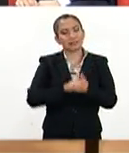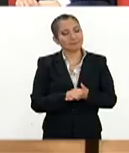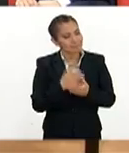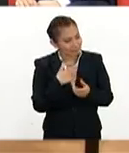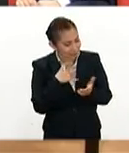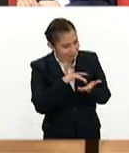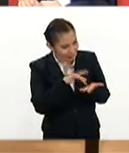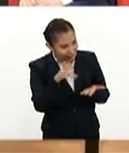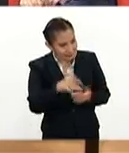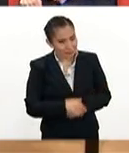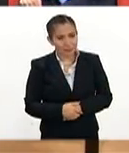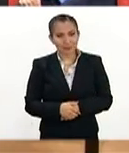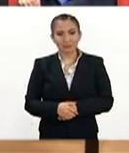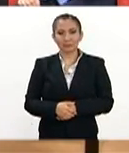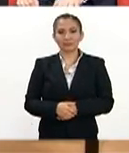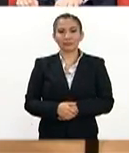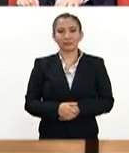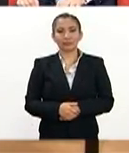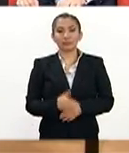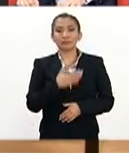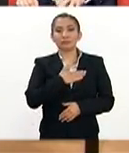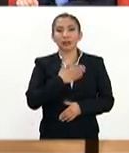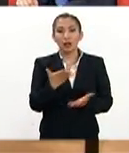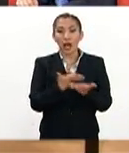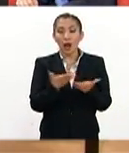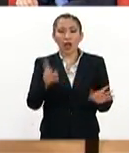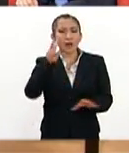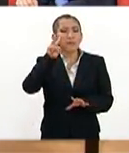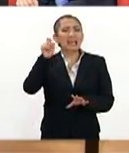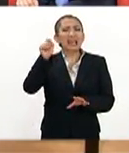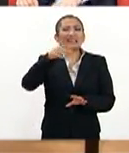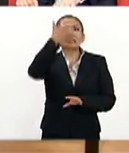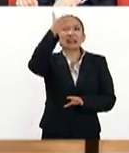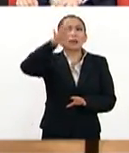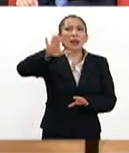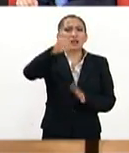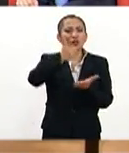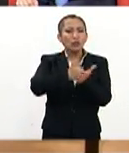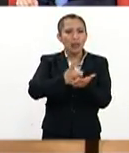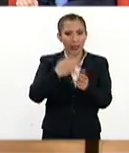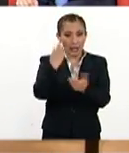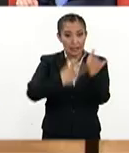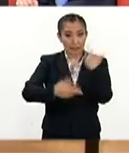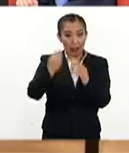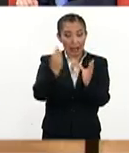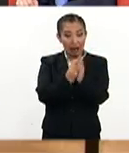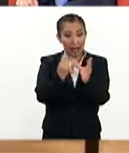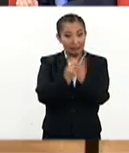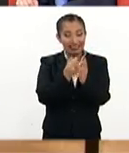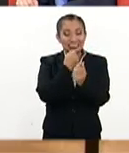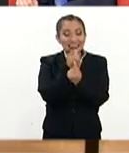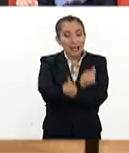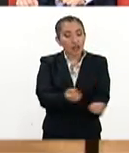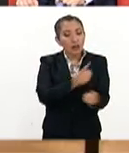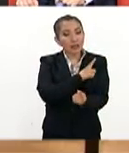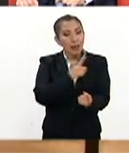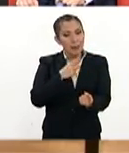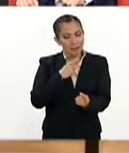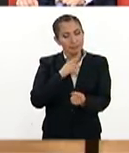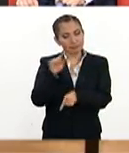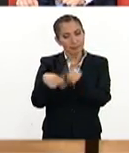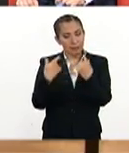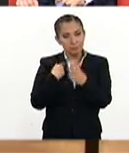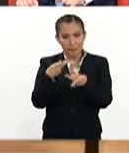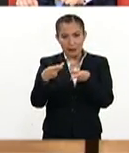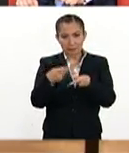contrario, muchas gracias. Gracias. Y bueno, pues vamos a ver cómo está el clima en nuestra ciudad ahora que regresamos a clases. Los niños tienen que ir, ya nos lo dijeron,